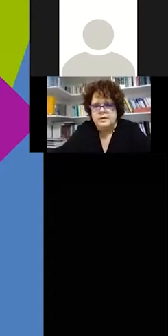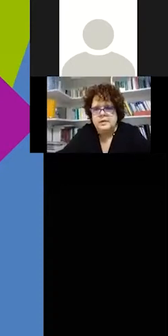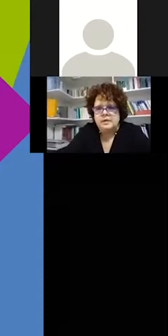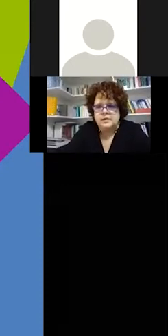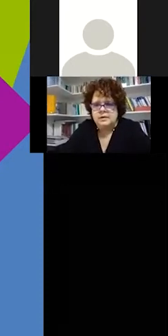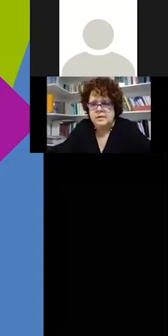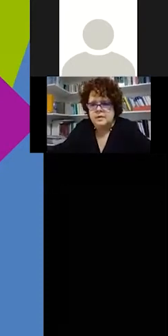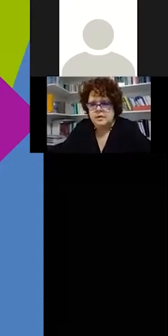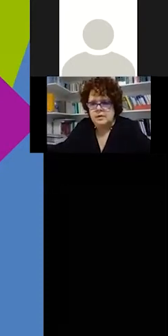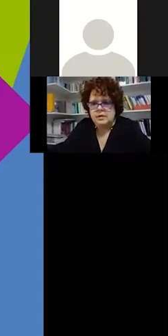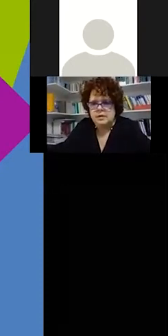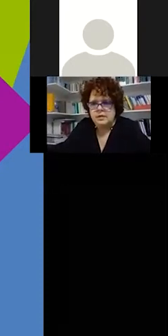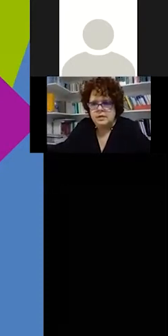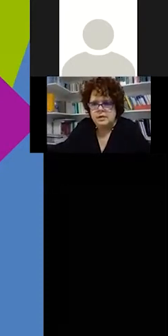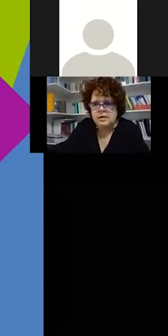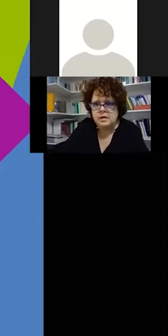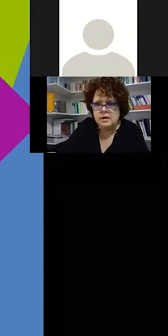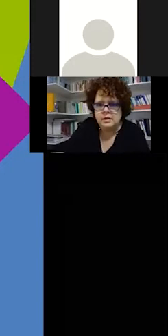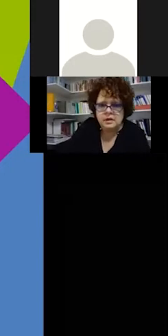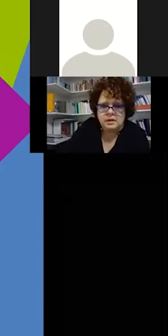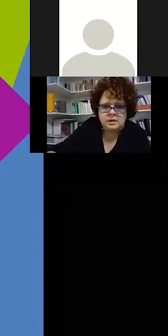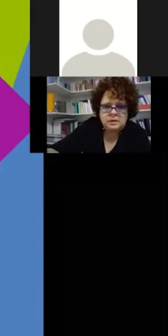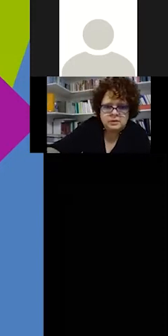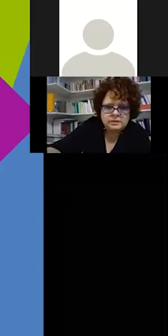momentito. Gracias. Te permito.